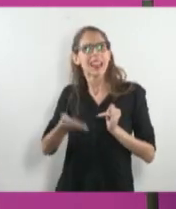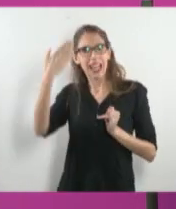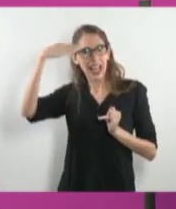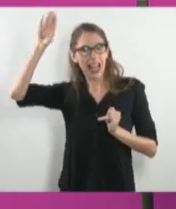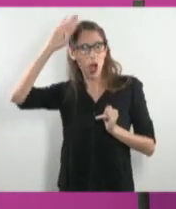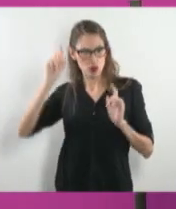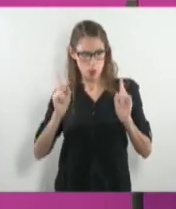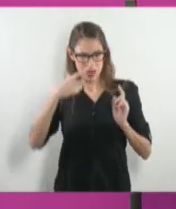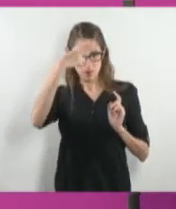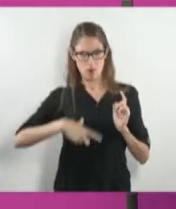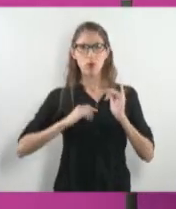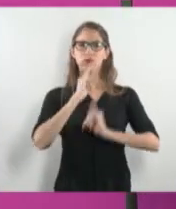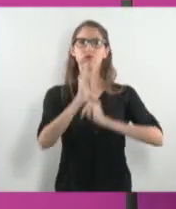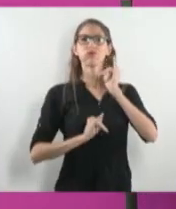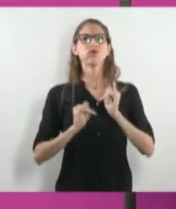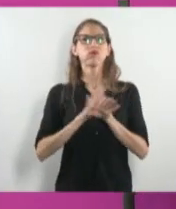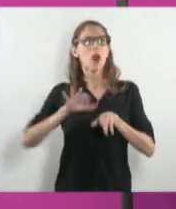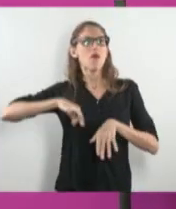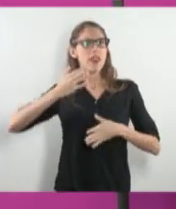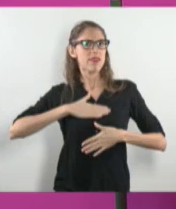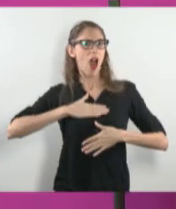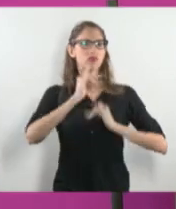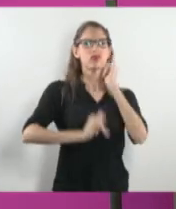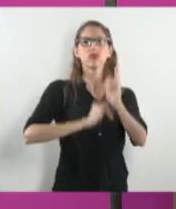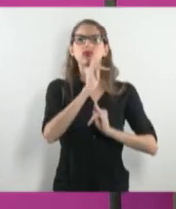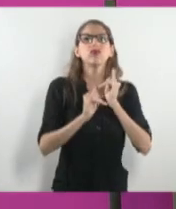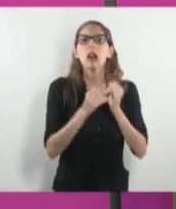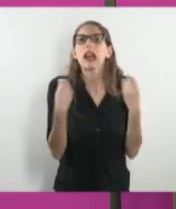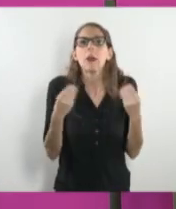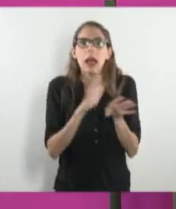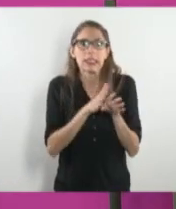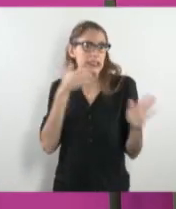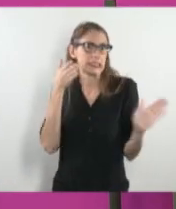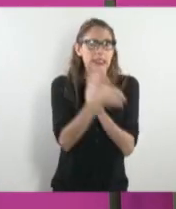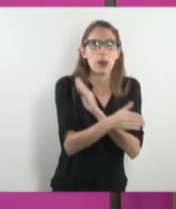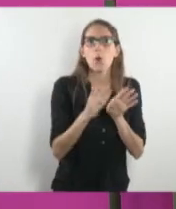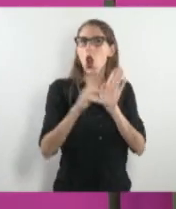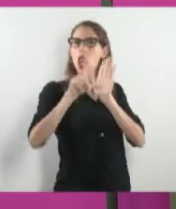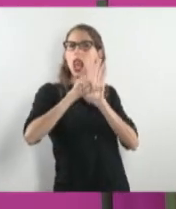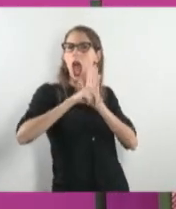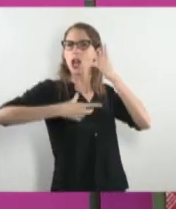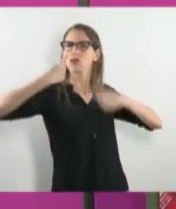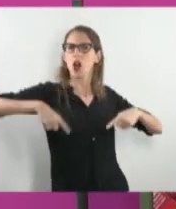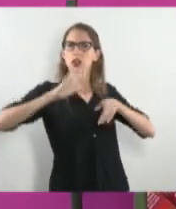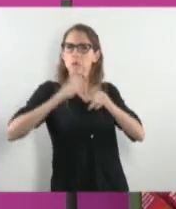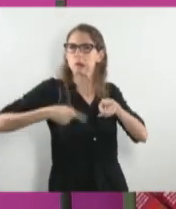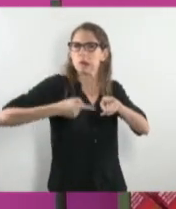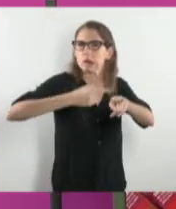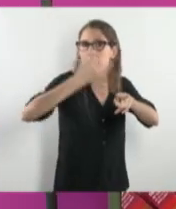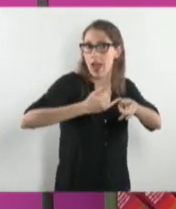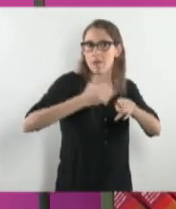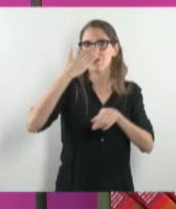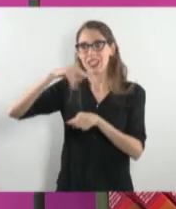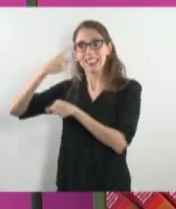vida en este contexto huyendo de la ley, mientras que la vuelta va a hablar de un gaucho que